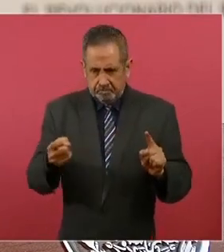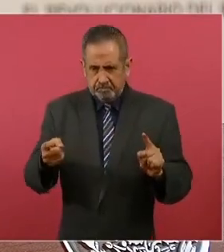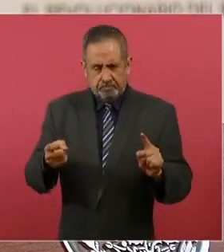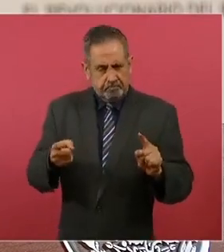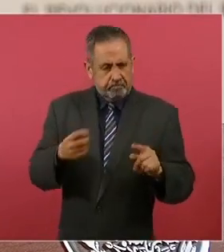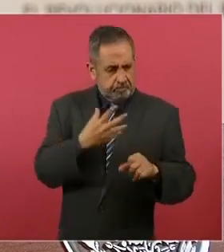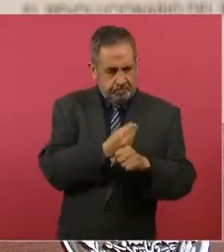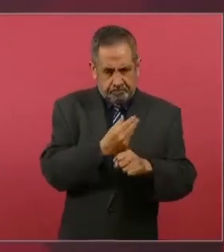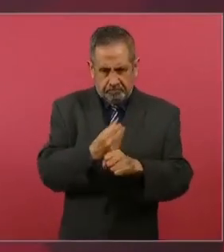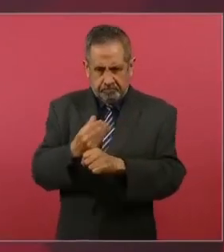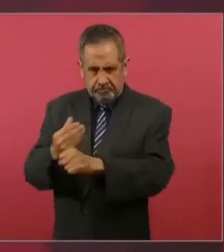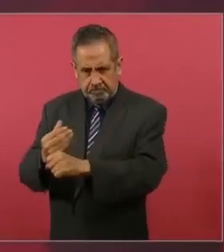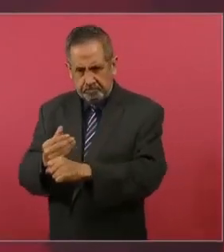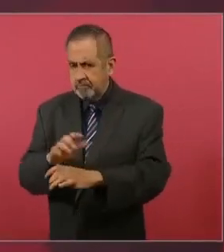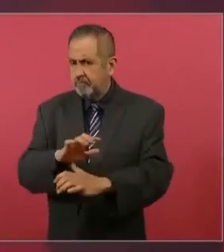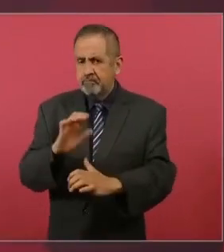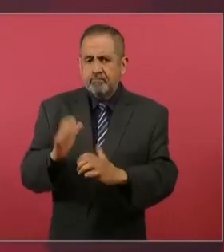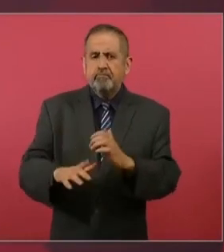Ya se terminó